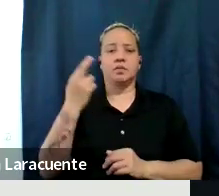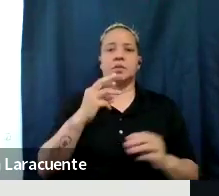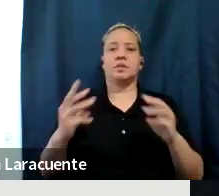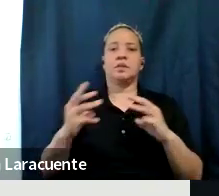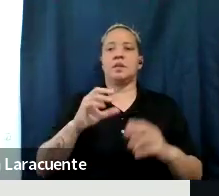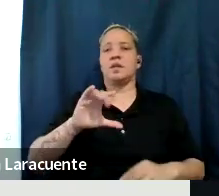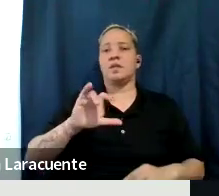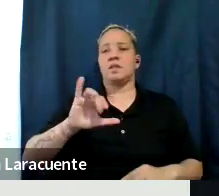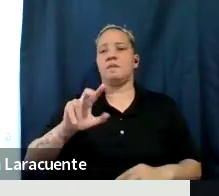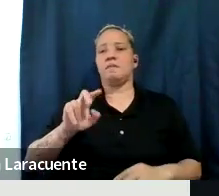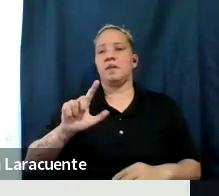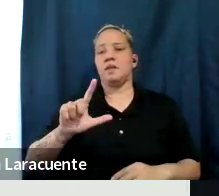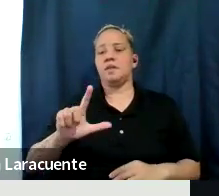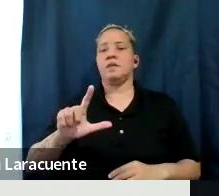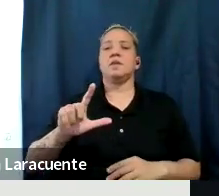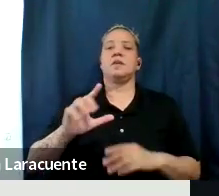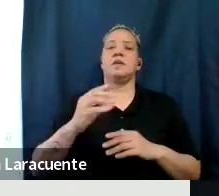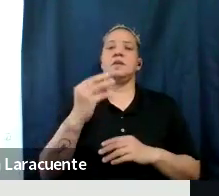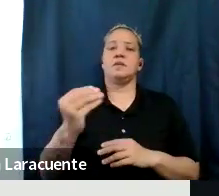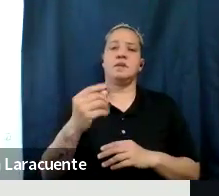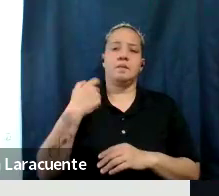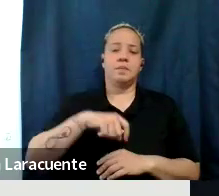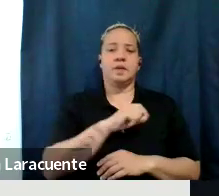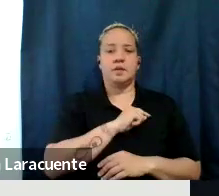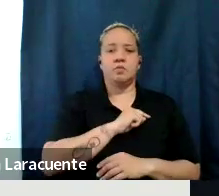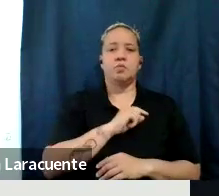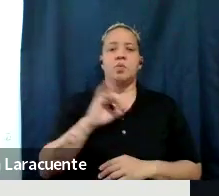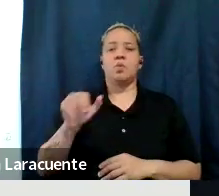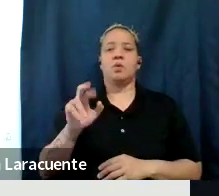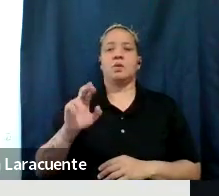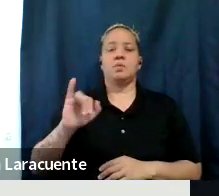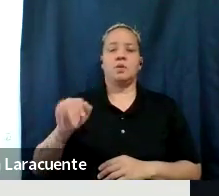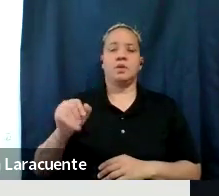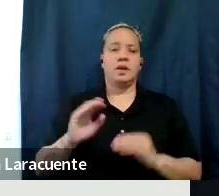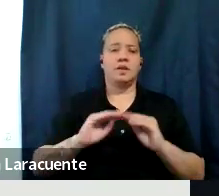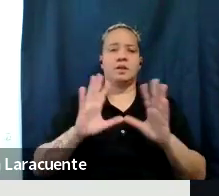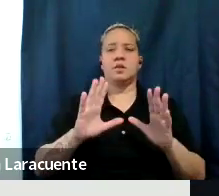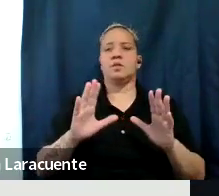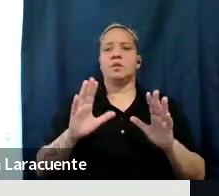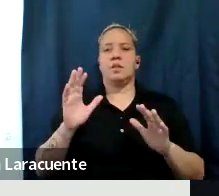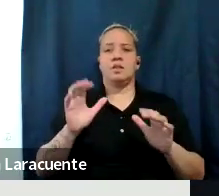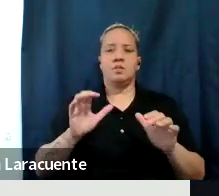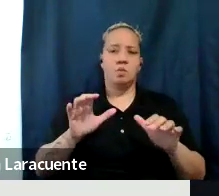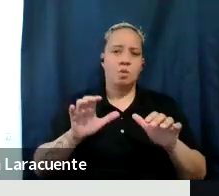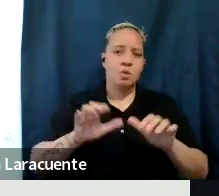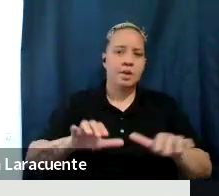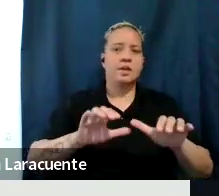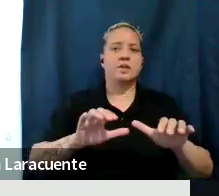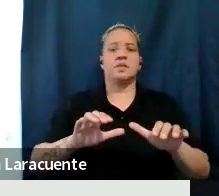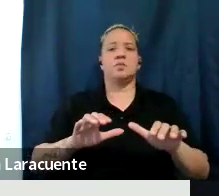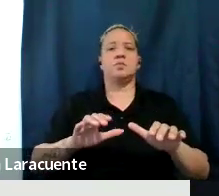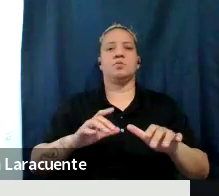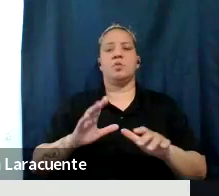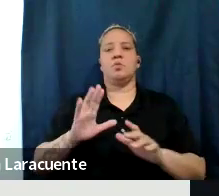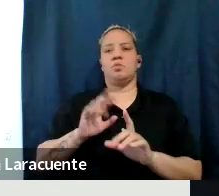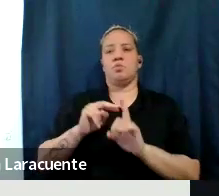Civil y de su salida de España, pretendió Juan Ramón Jiménez aclarar cuáles fueron sus actividades, sus posturas,